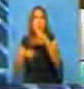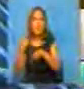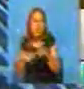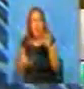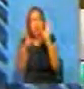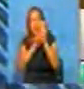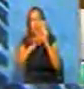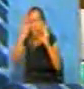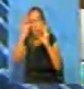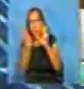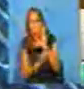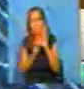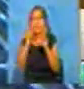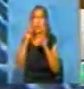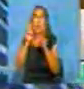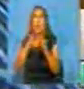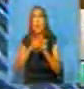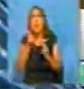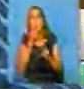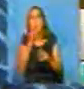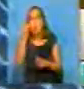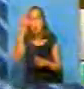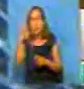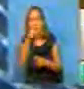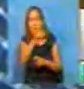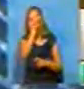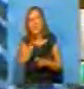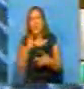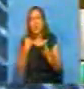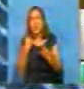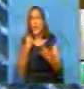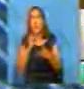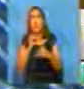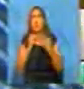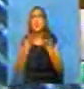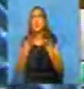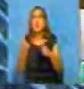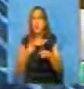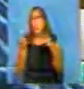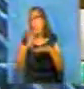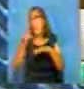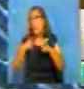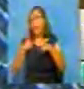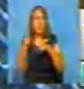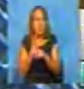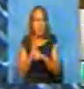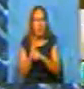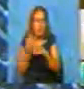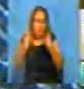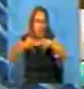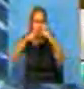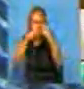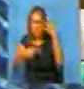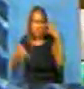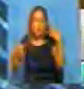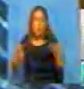forma, con las garantías, como por ejemplo que una persona no puede declarar en contra de sí mismo, la garantía de juez natural, etcétera,